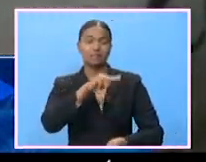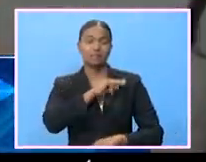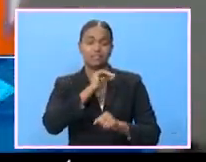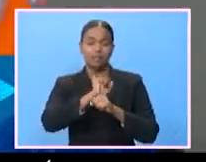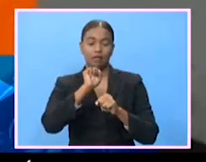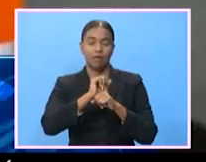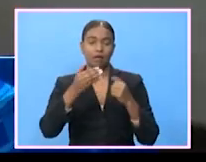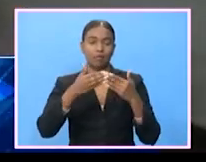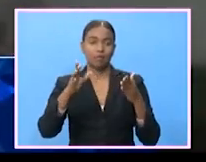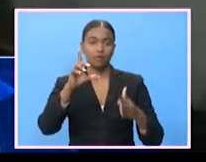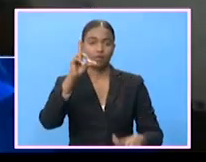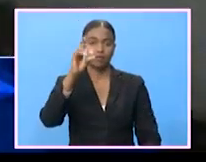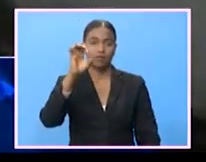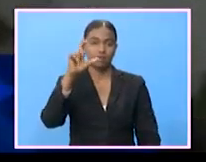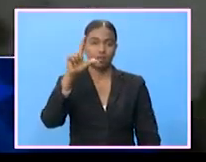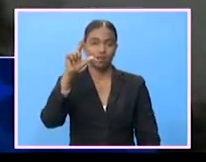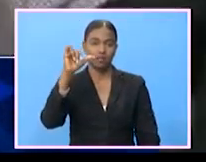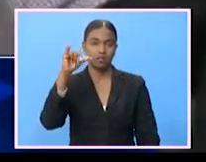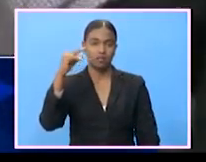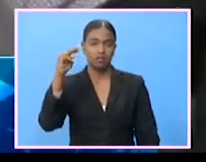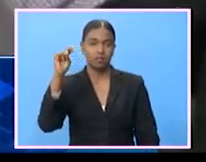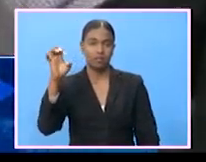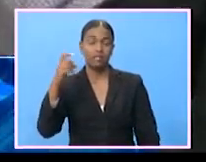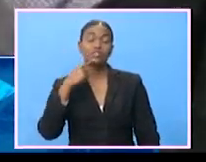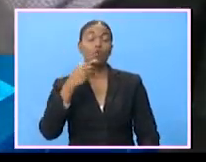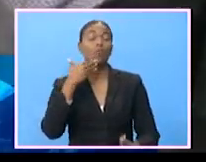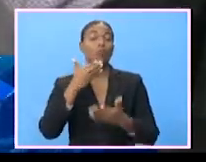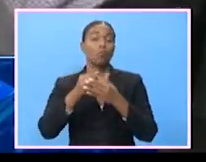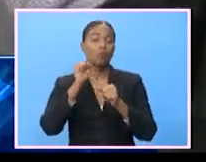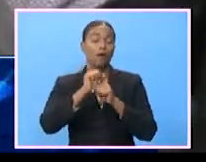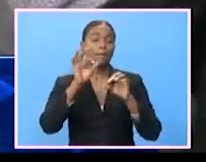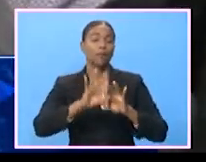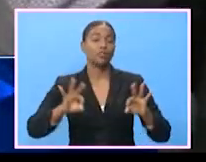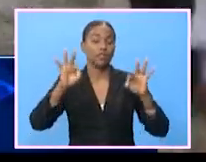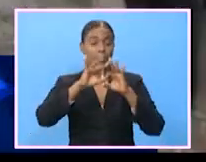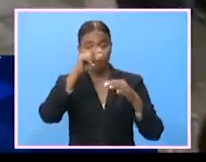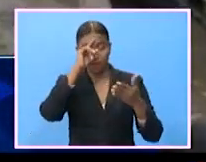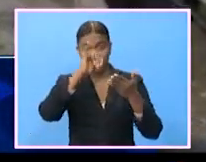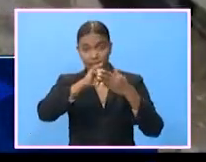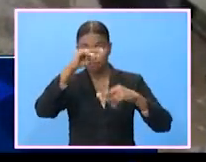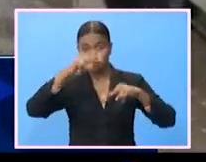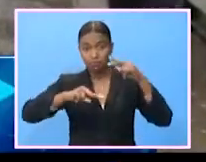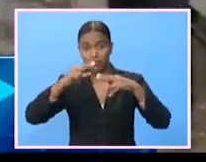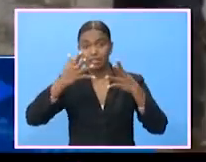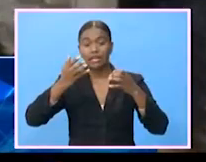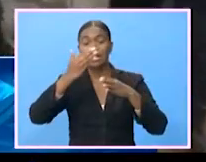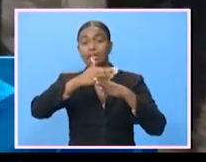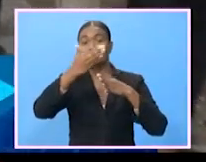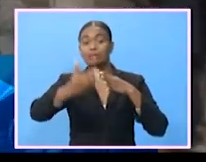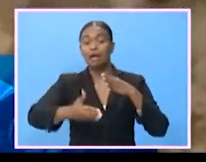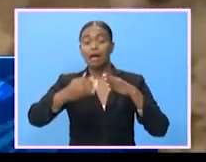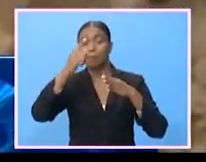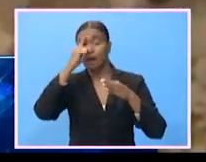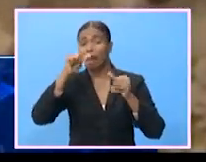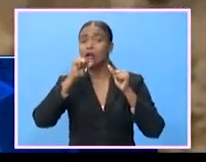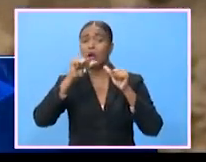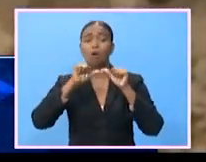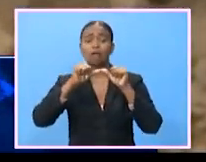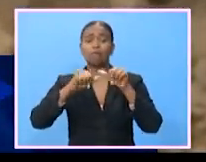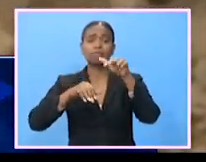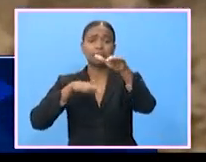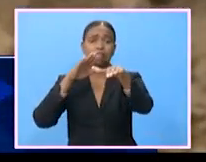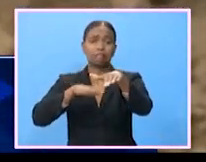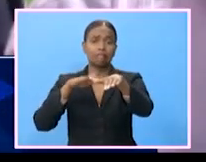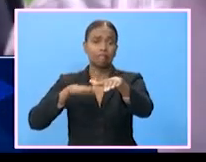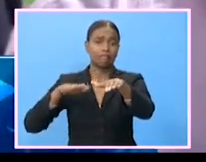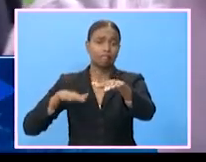Obras Públicas de Eligna Ascensión destacó la gran importancia de la obra, que persigue terminar con el caos que representa el tránsito vehicular en